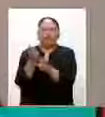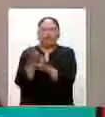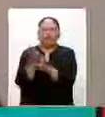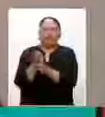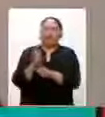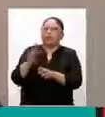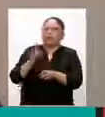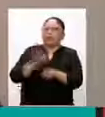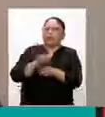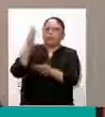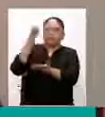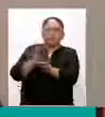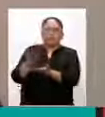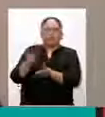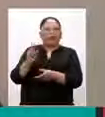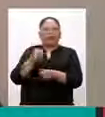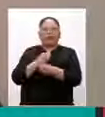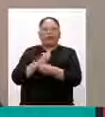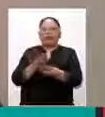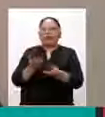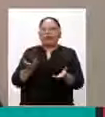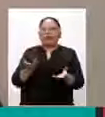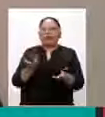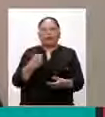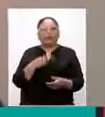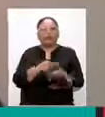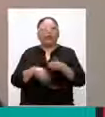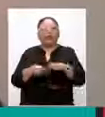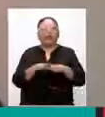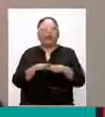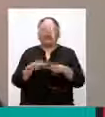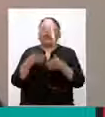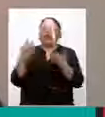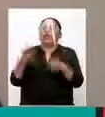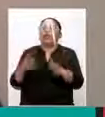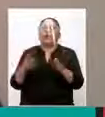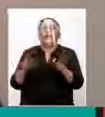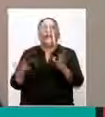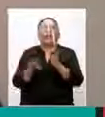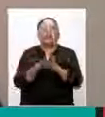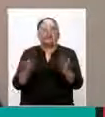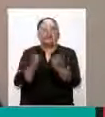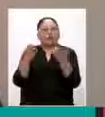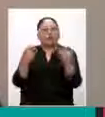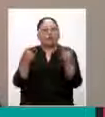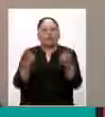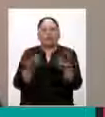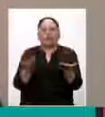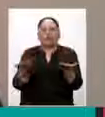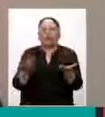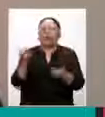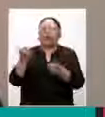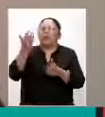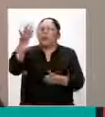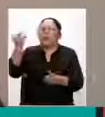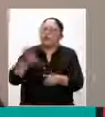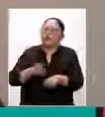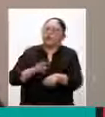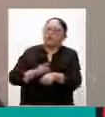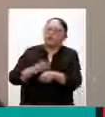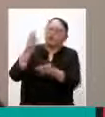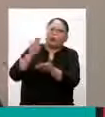acción que están realizando, que nosotros no terminamos de comprender cuál es la demanda de fondo, cuál es la